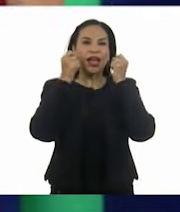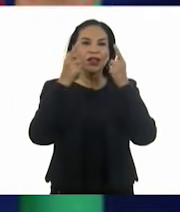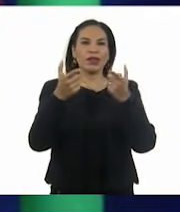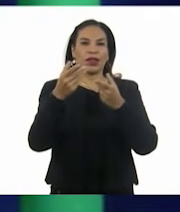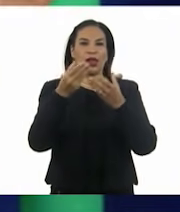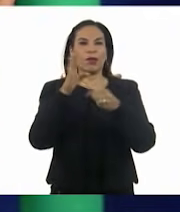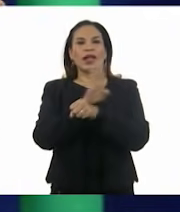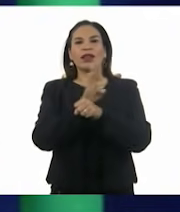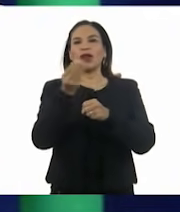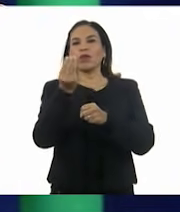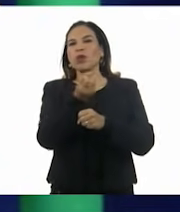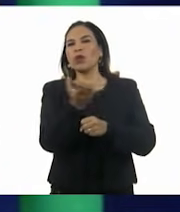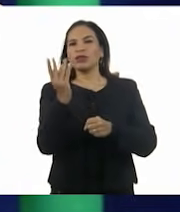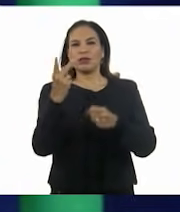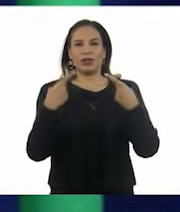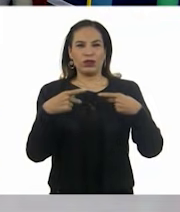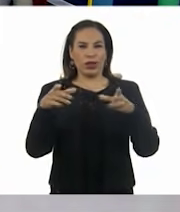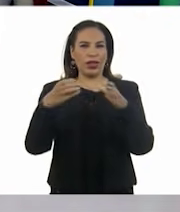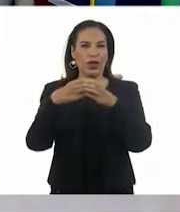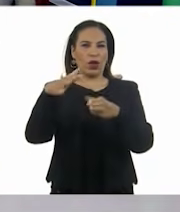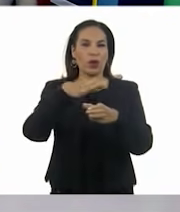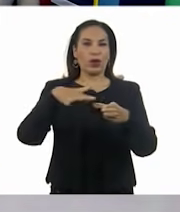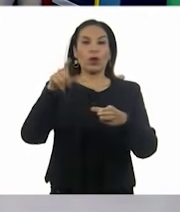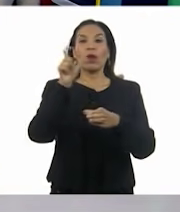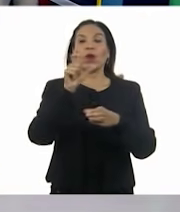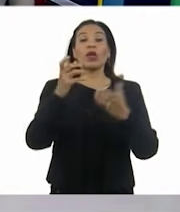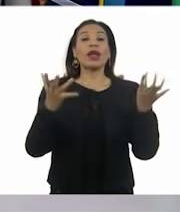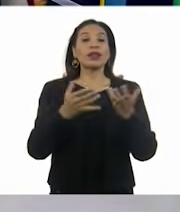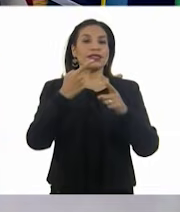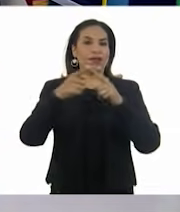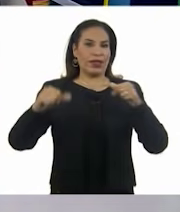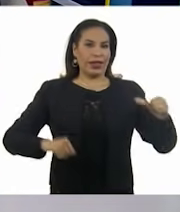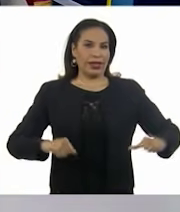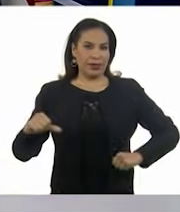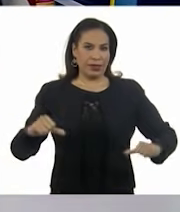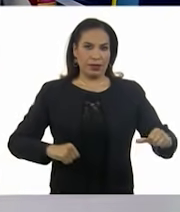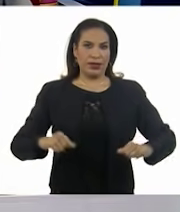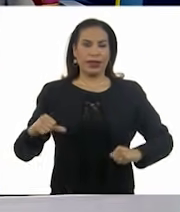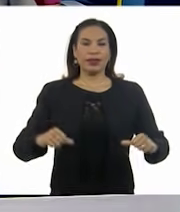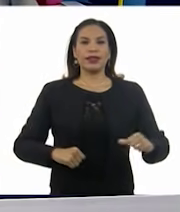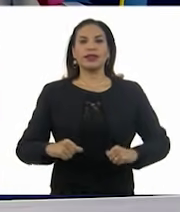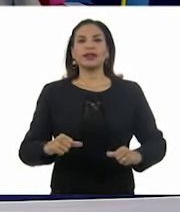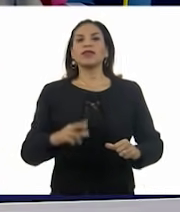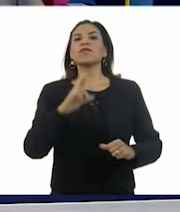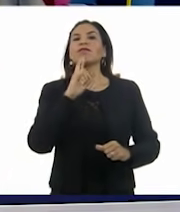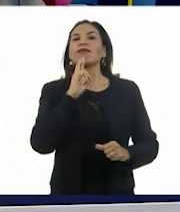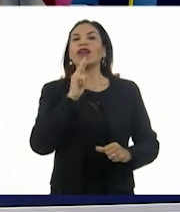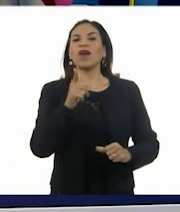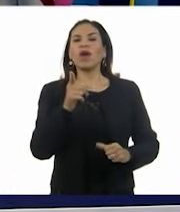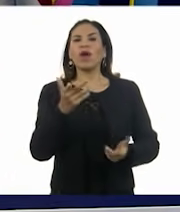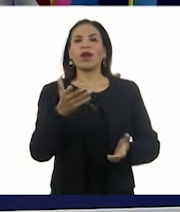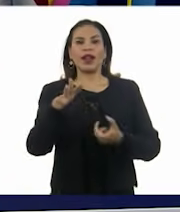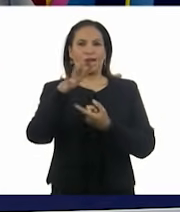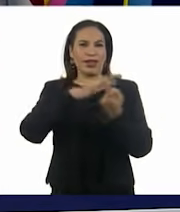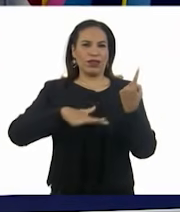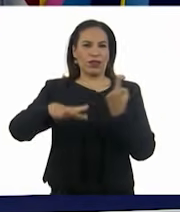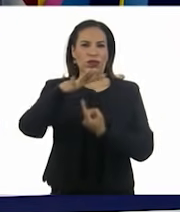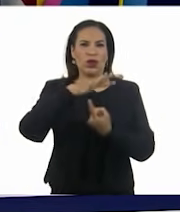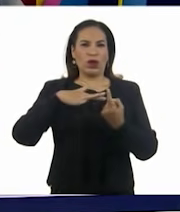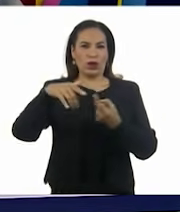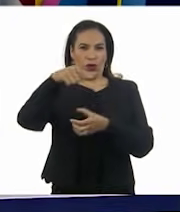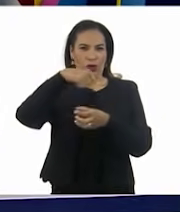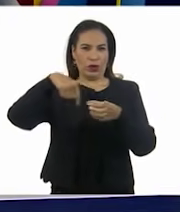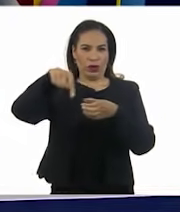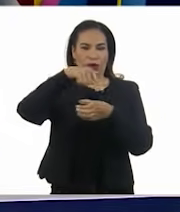muchas personas de su comunidad. Cuando realizan estas actividades, mejoran el entorno que les